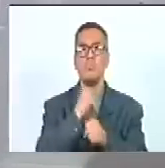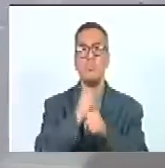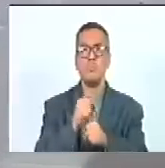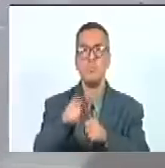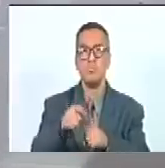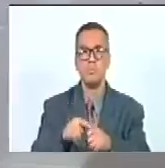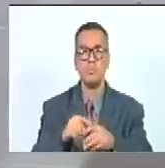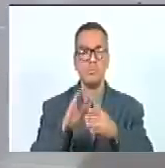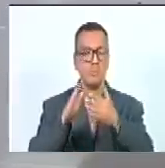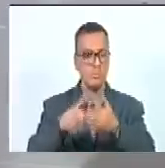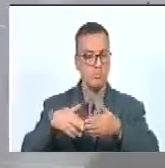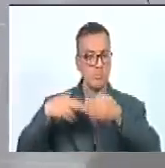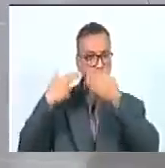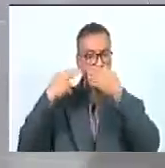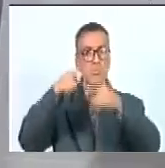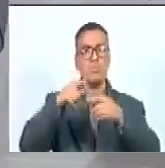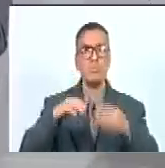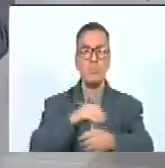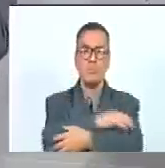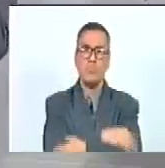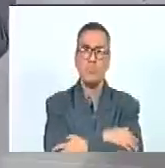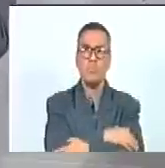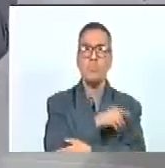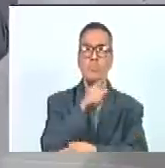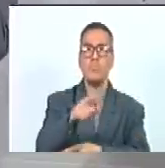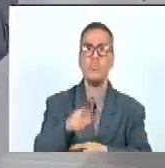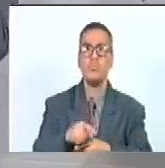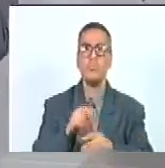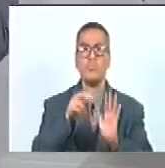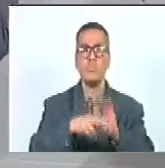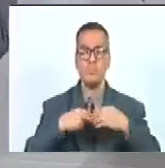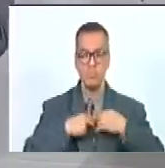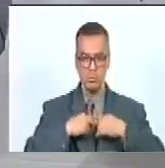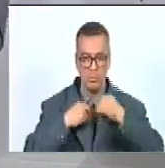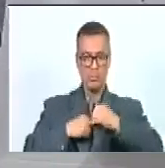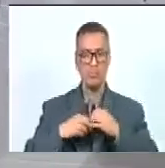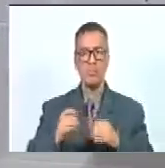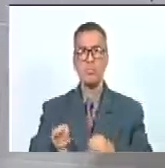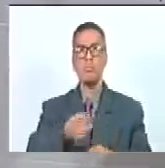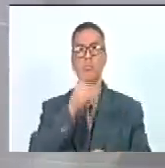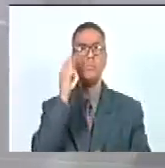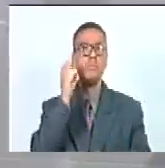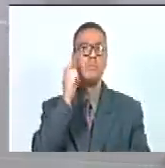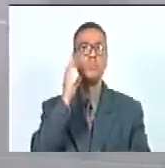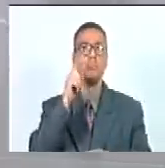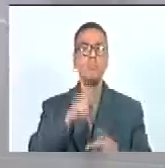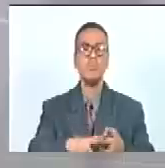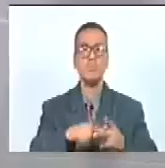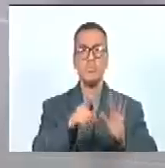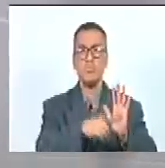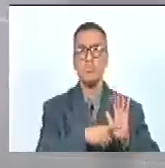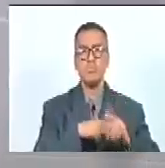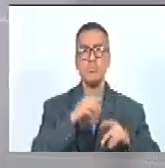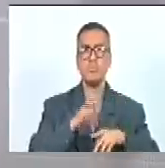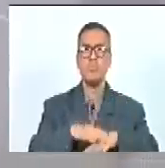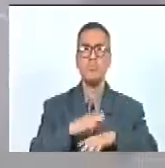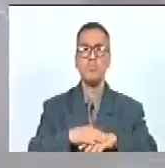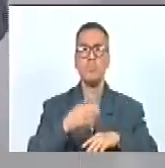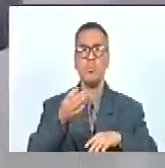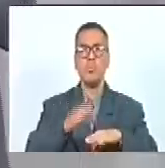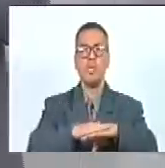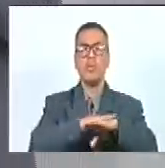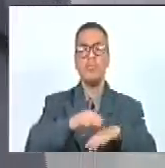de guerrillero, me abrazaron, me coloqué el uniforme verde oliva y un fusil AK-47 al